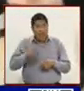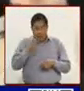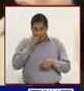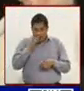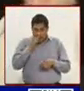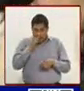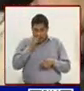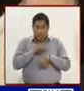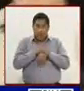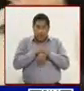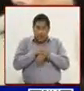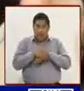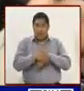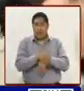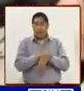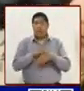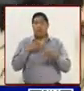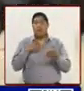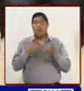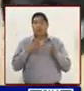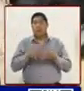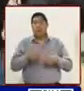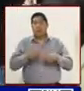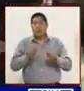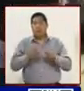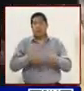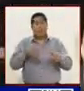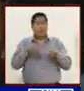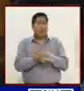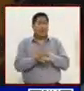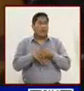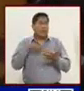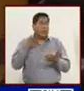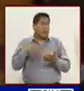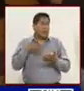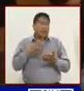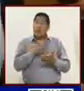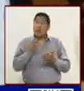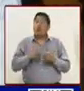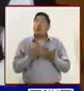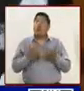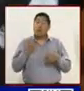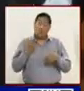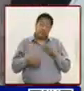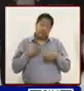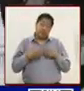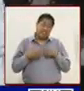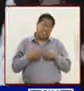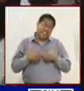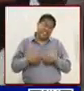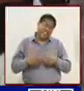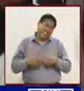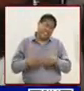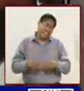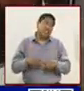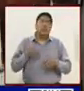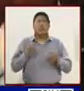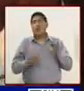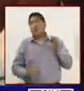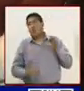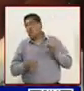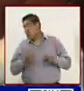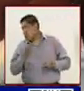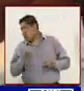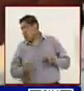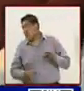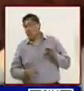tenga un lugar adecuado para que los estudiantes puedan permanecer al interior al momento de estudiar. Y como este conflicto sigue y todavía está el juicio que